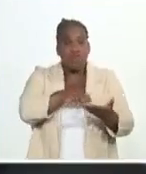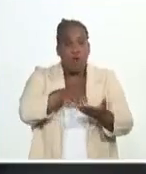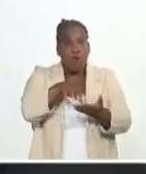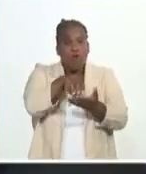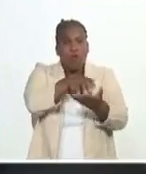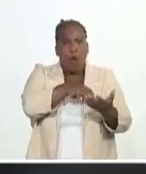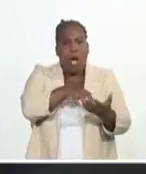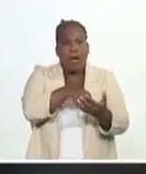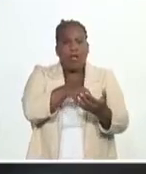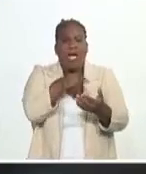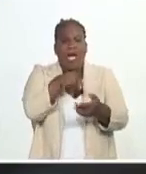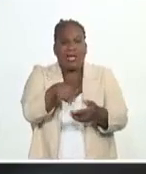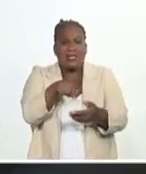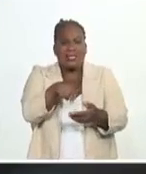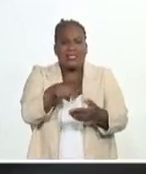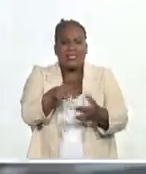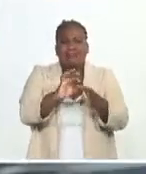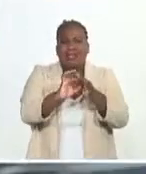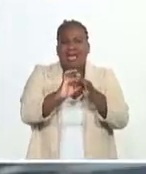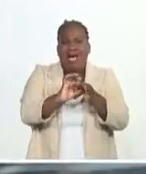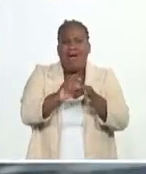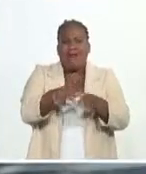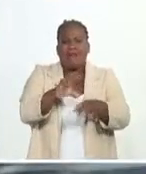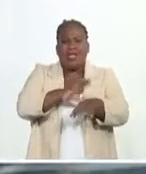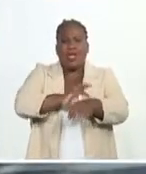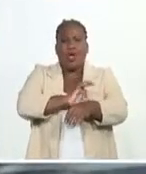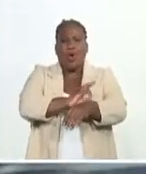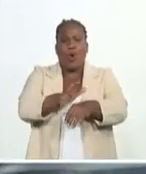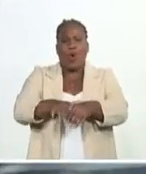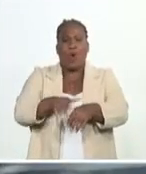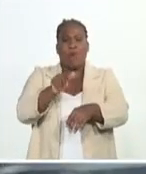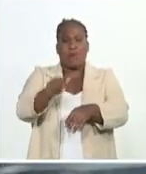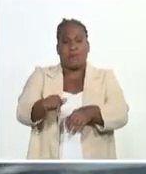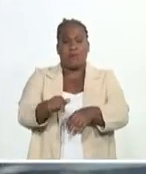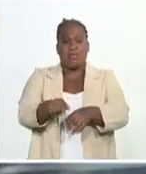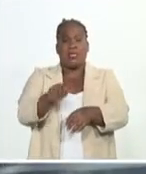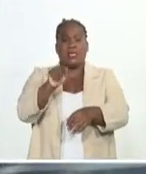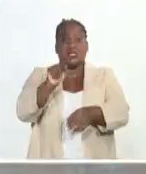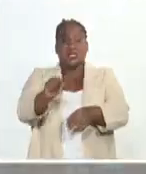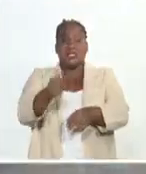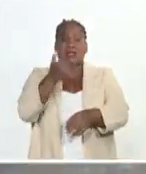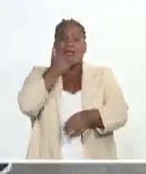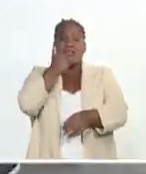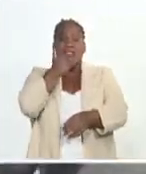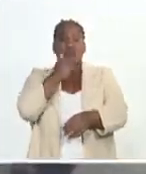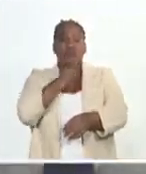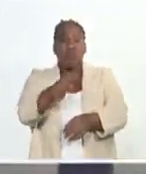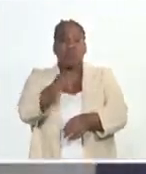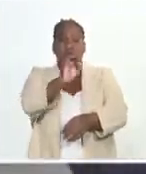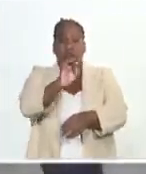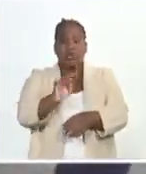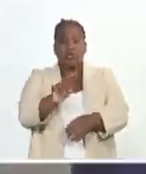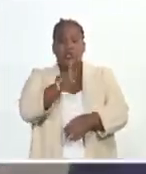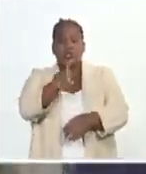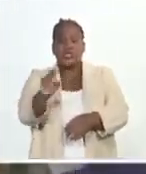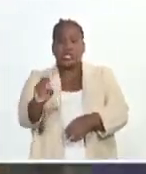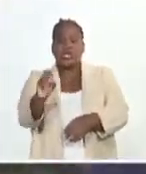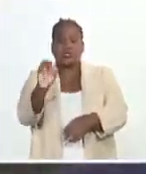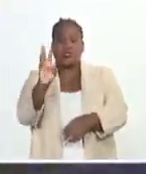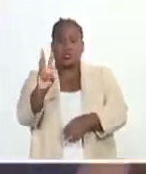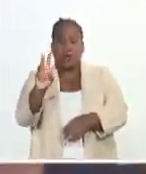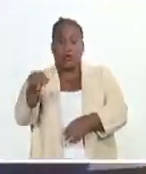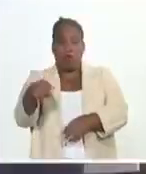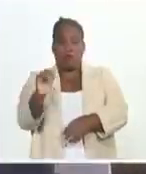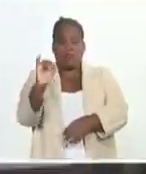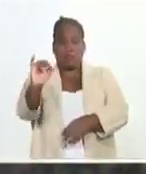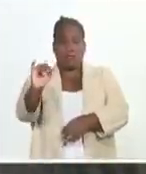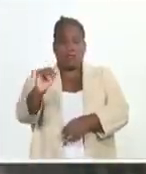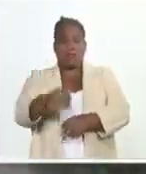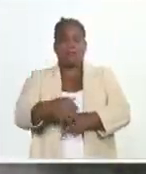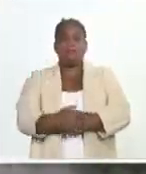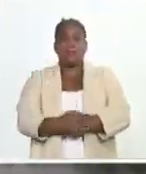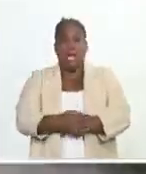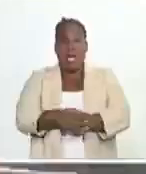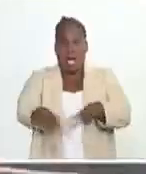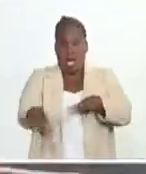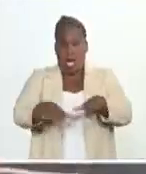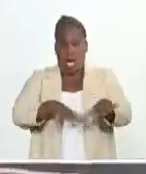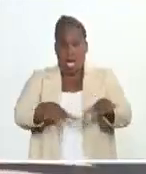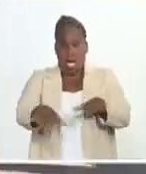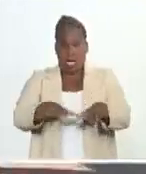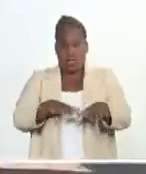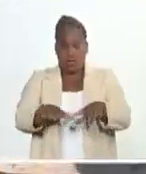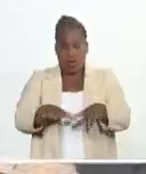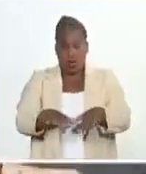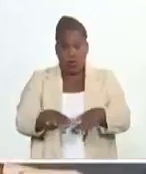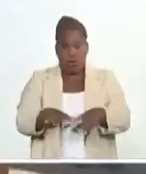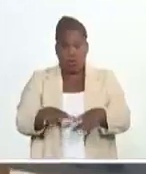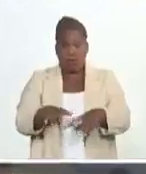fallecidos y una creciente tasa de infectación al 103,6. De ahí que las acciones previstas para los 15 días de fuerte